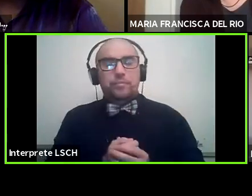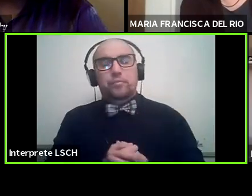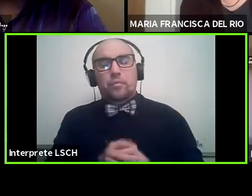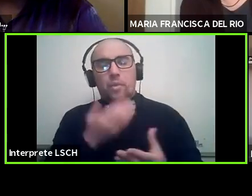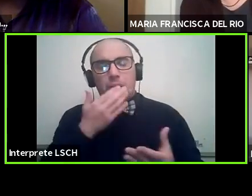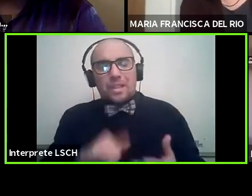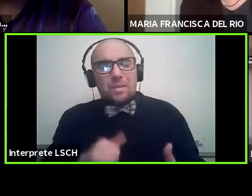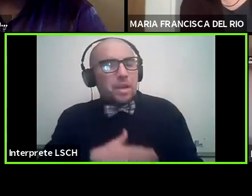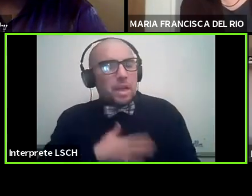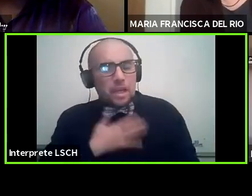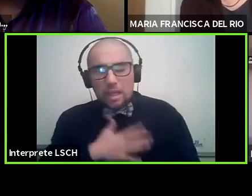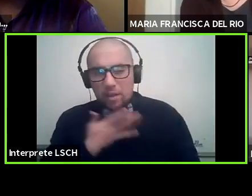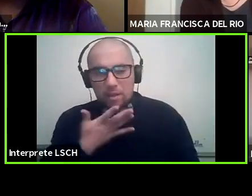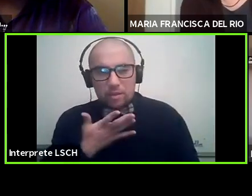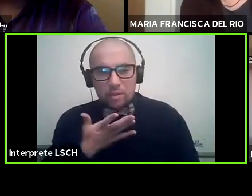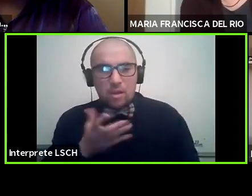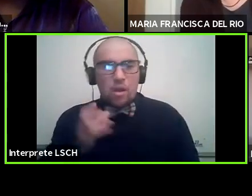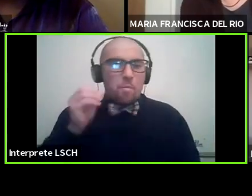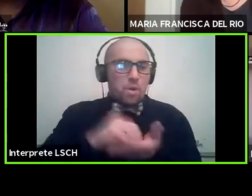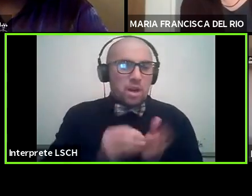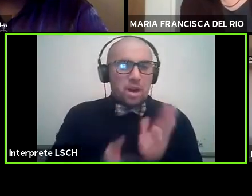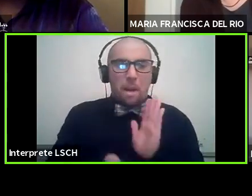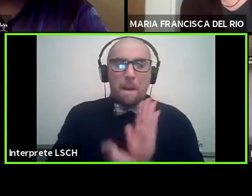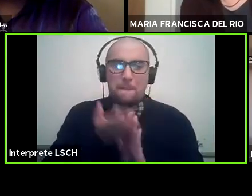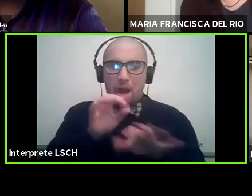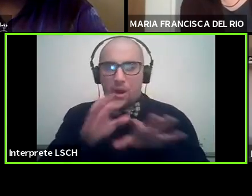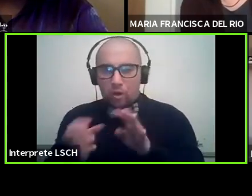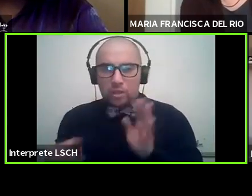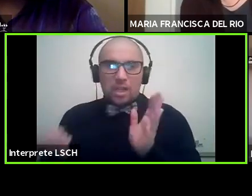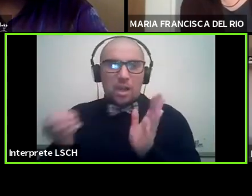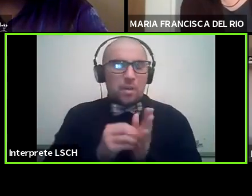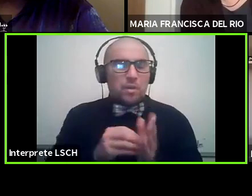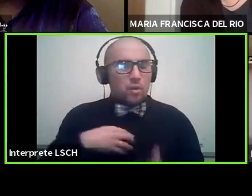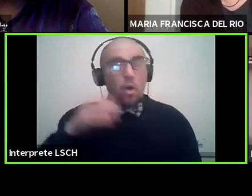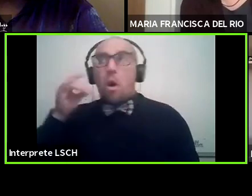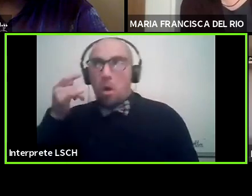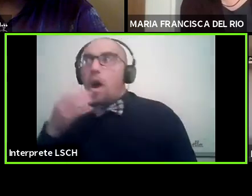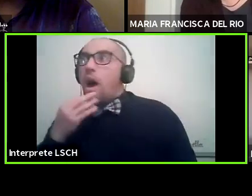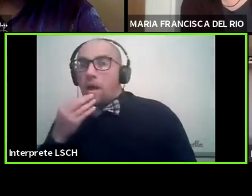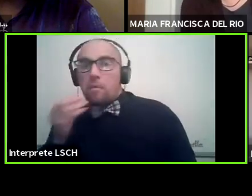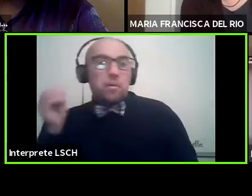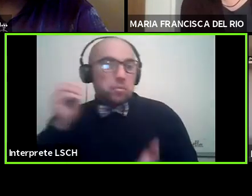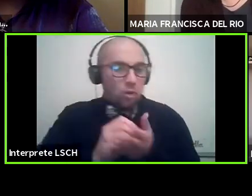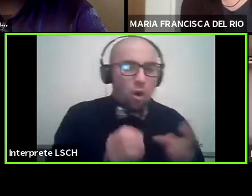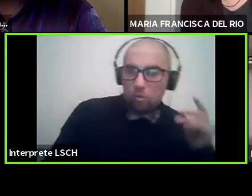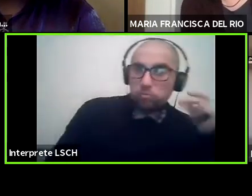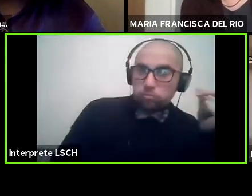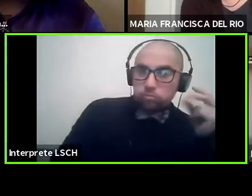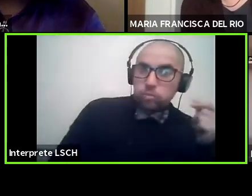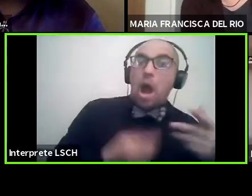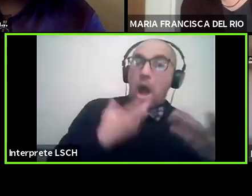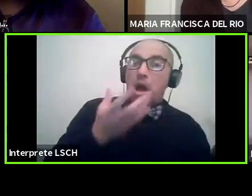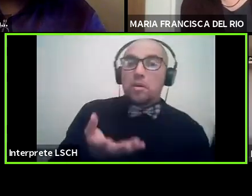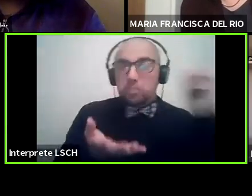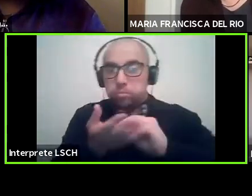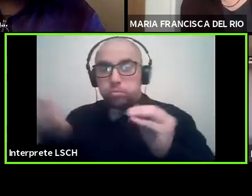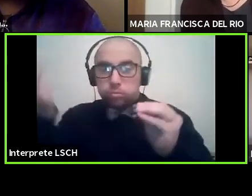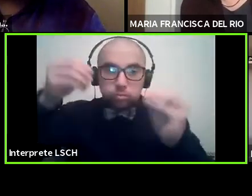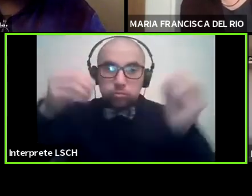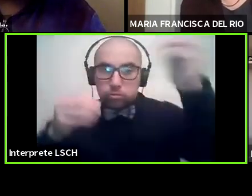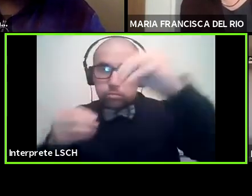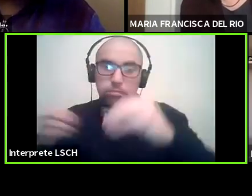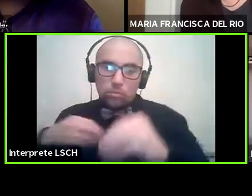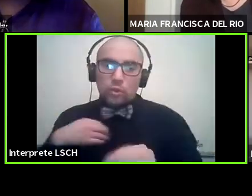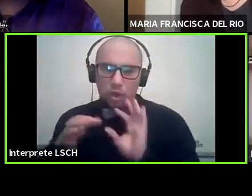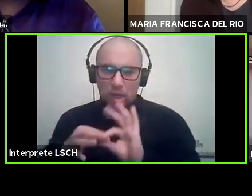queriendo ponerle más cosas, se nos ocurrían más nuevas ideas. Yo